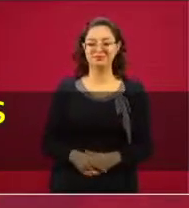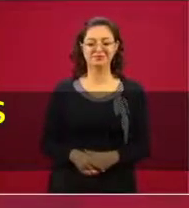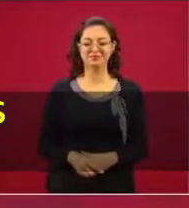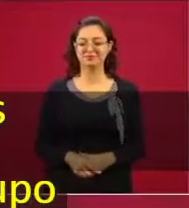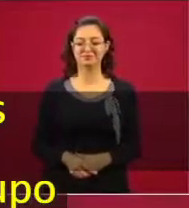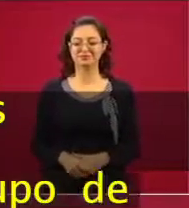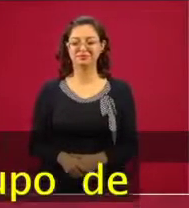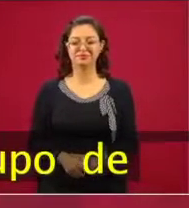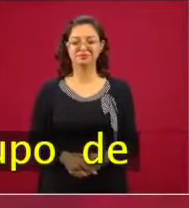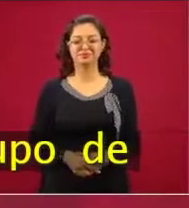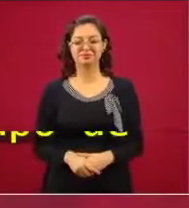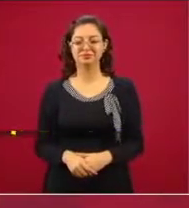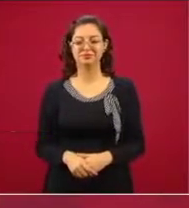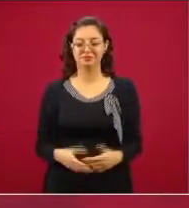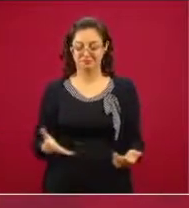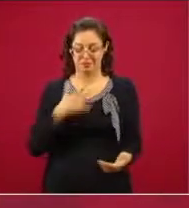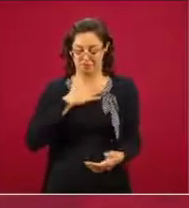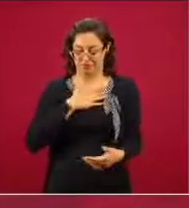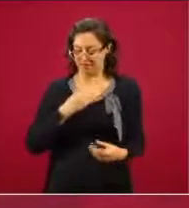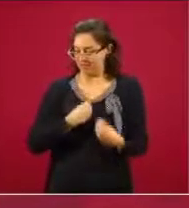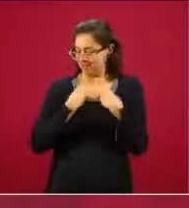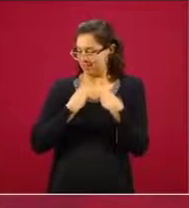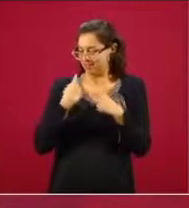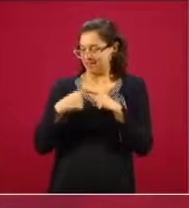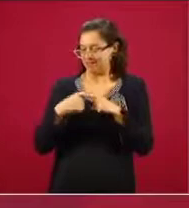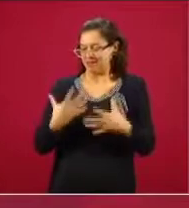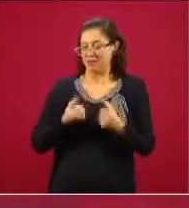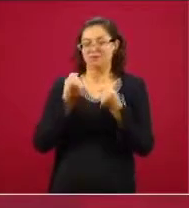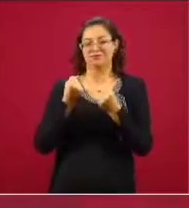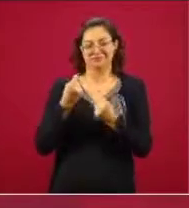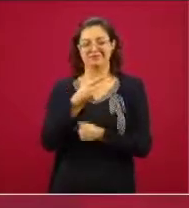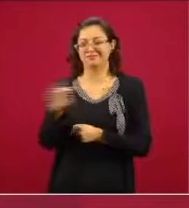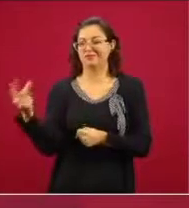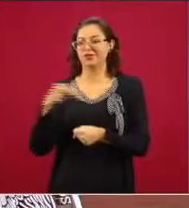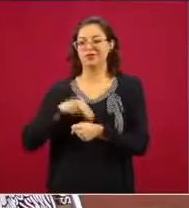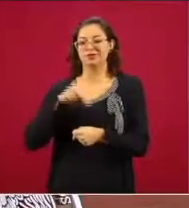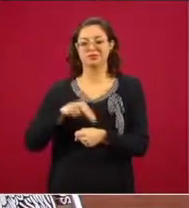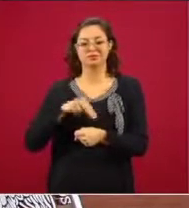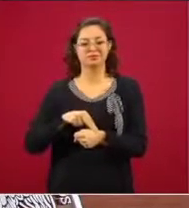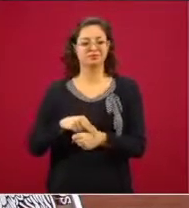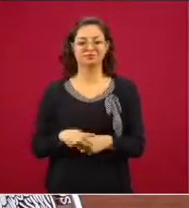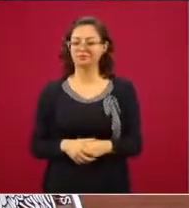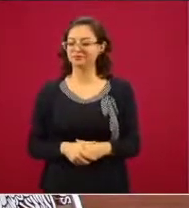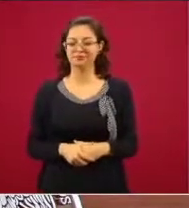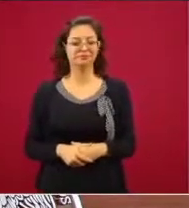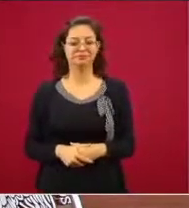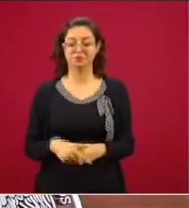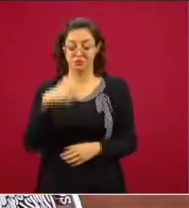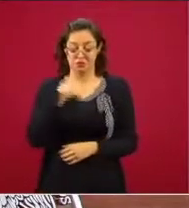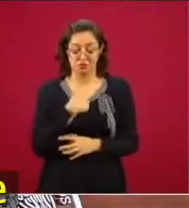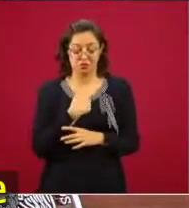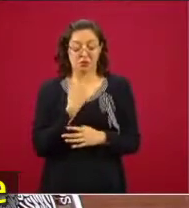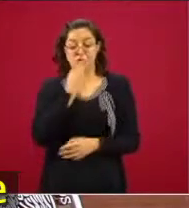vida un grupo de médicos. No, es que todo lo están